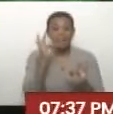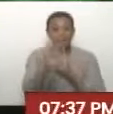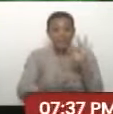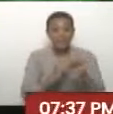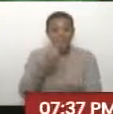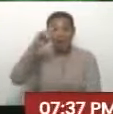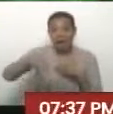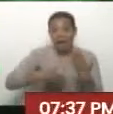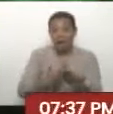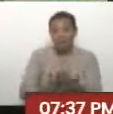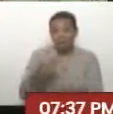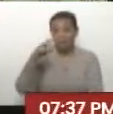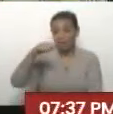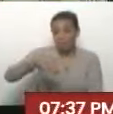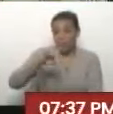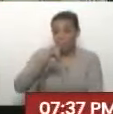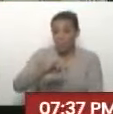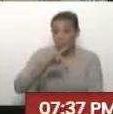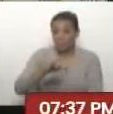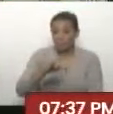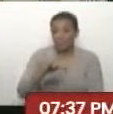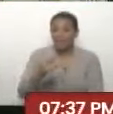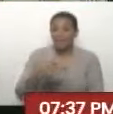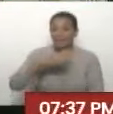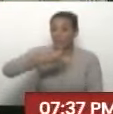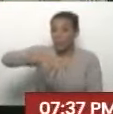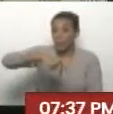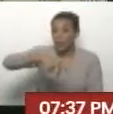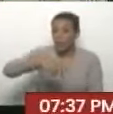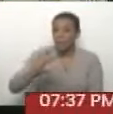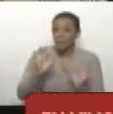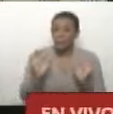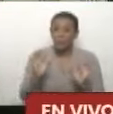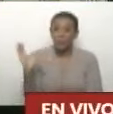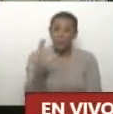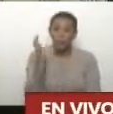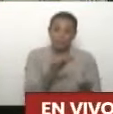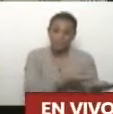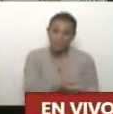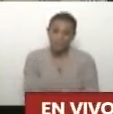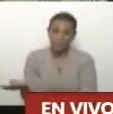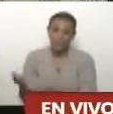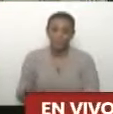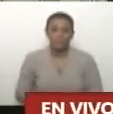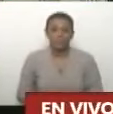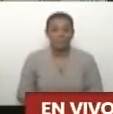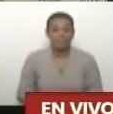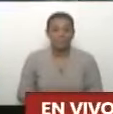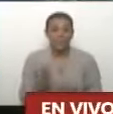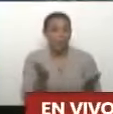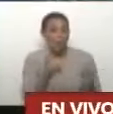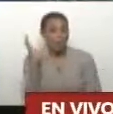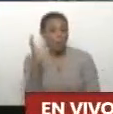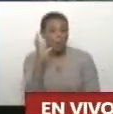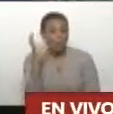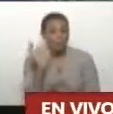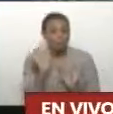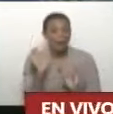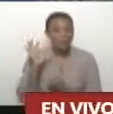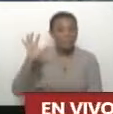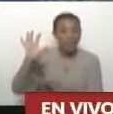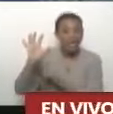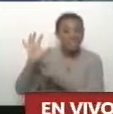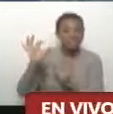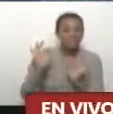hoy lunes 20 de noviembre un maravilloso encuentro que tuvo a Colombia como país invitado Colombia Colombia y